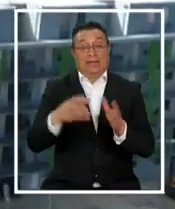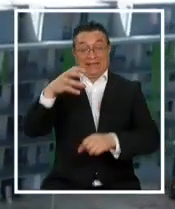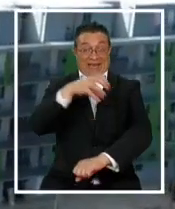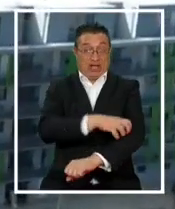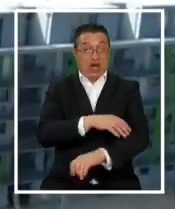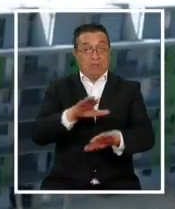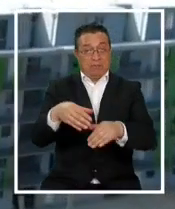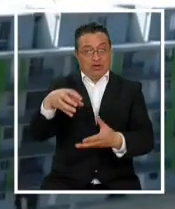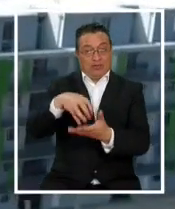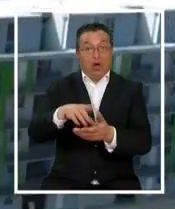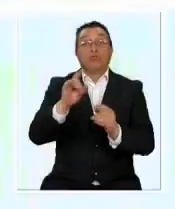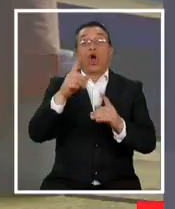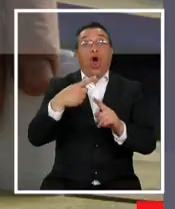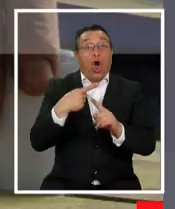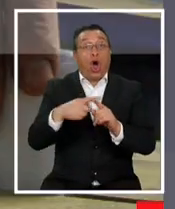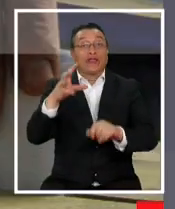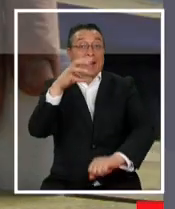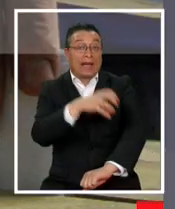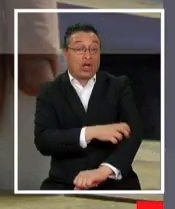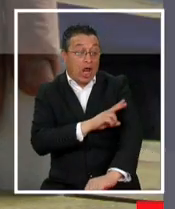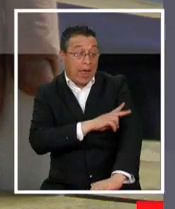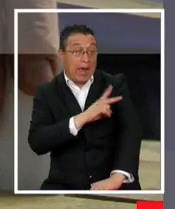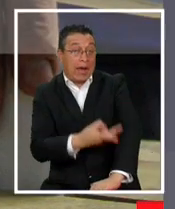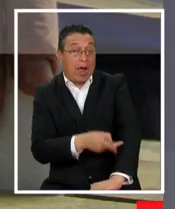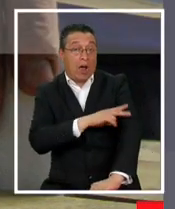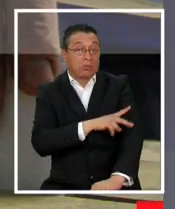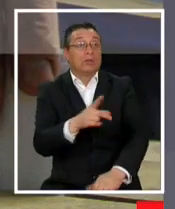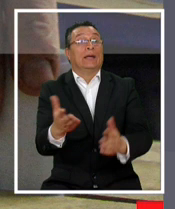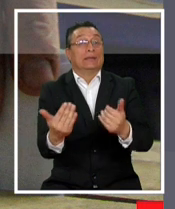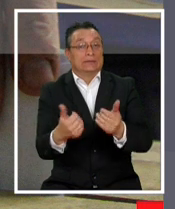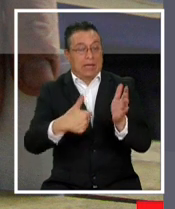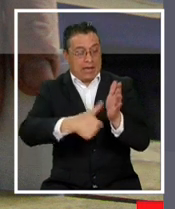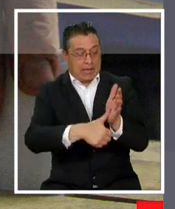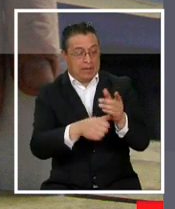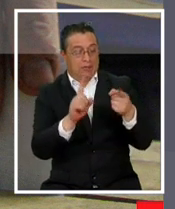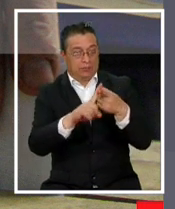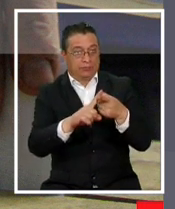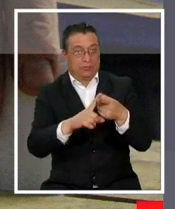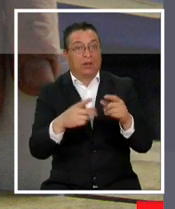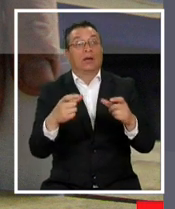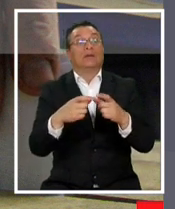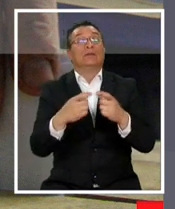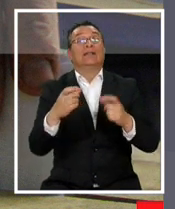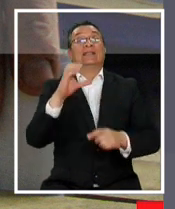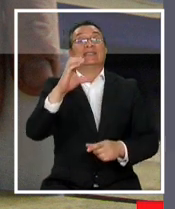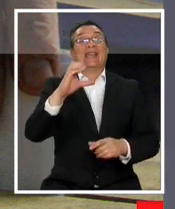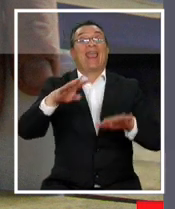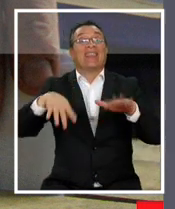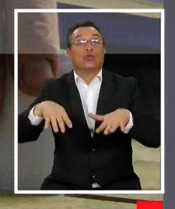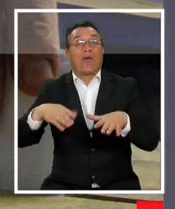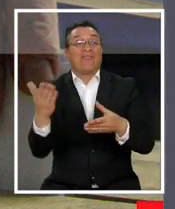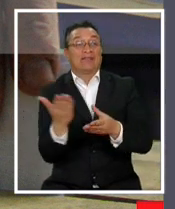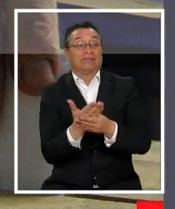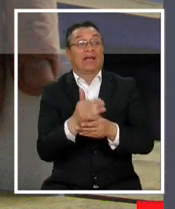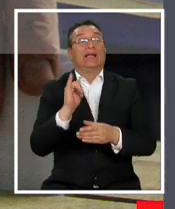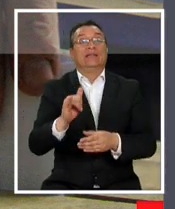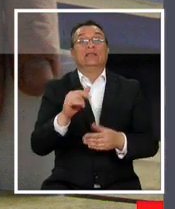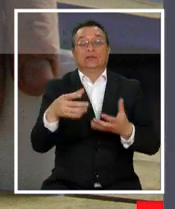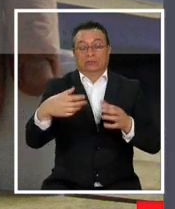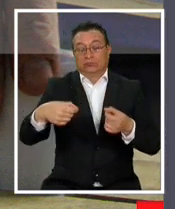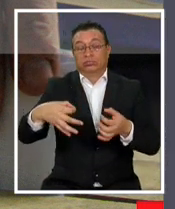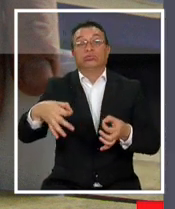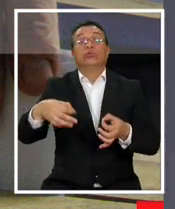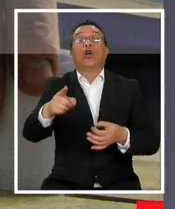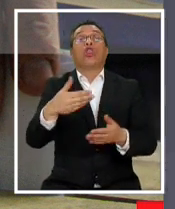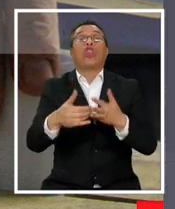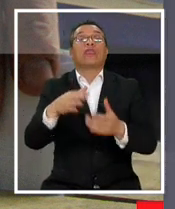ser necesario el desplazamiento a una distinta, se requerirá además del carnet, el pasaporte COVID y el documento con los datos del CERVEL que acredita el lugar